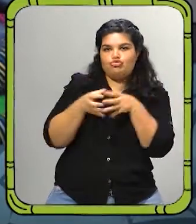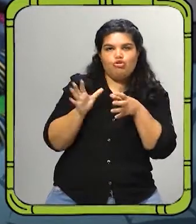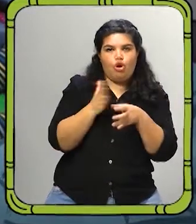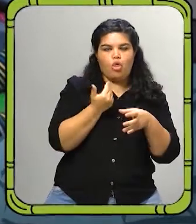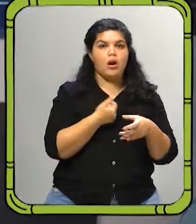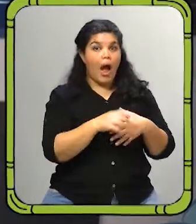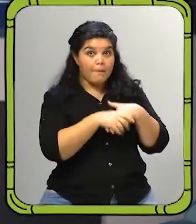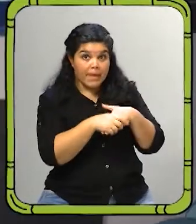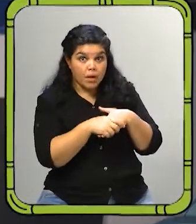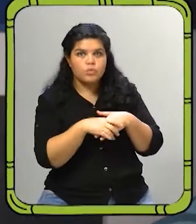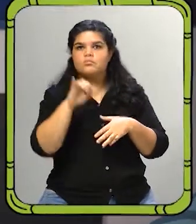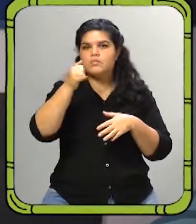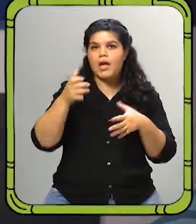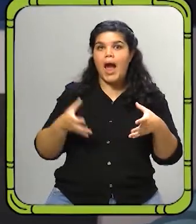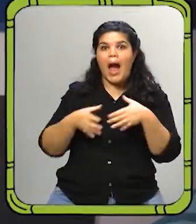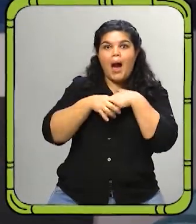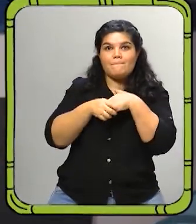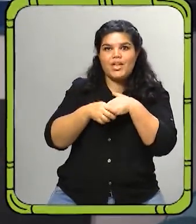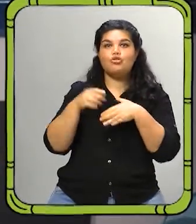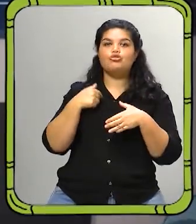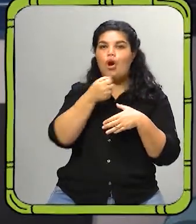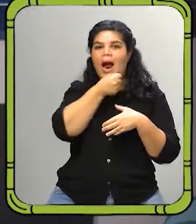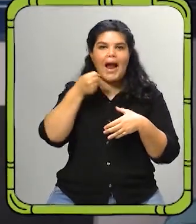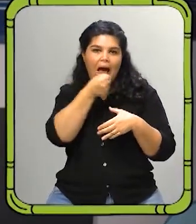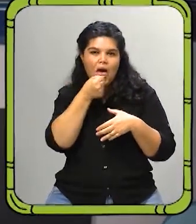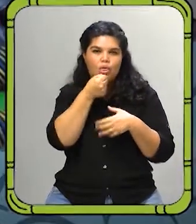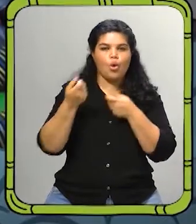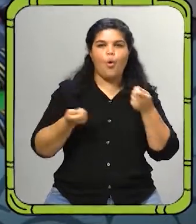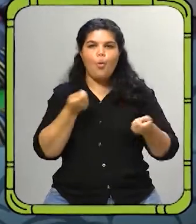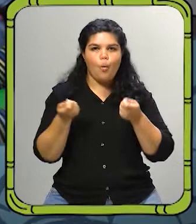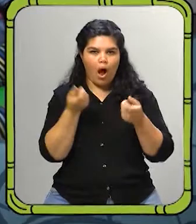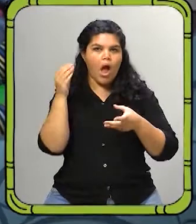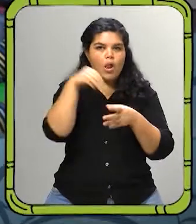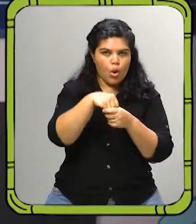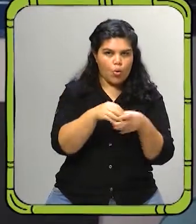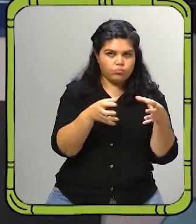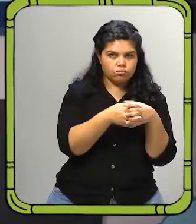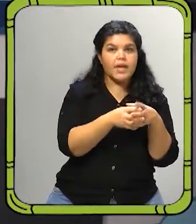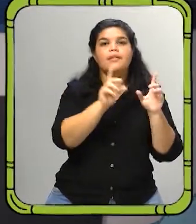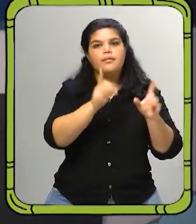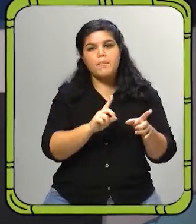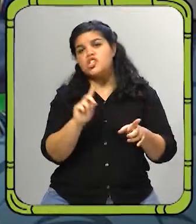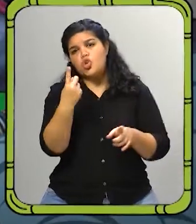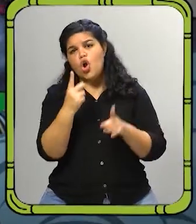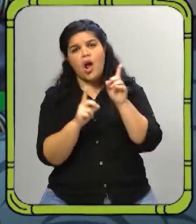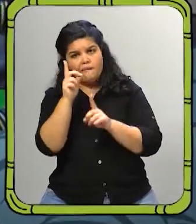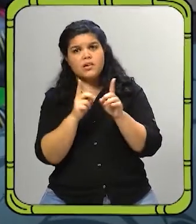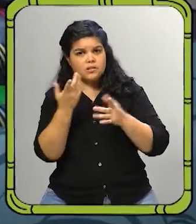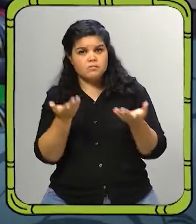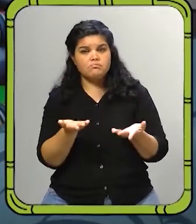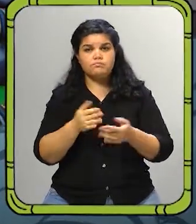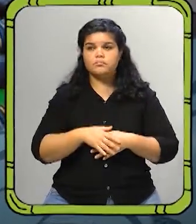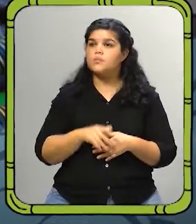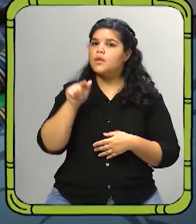re amigos. Y ahí canto y bailo también. Y está buenísimo. Y también toco solo. Y también mis canciones, así. ¿Componés?